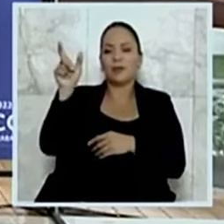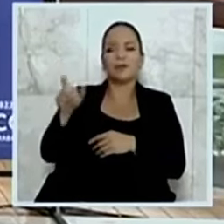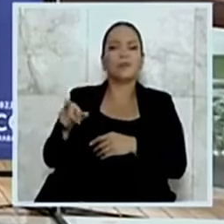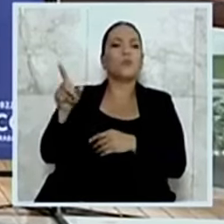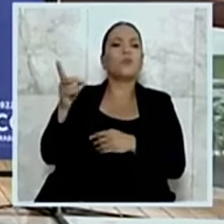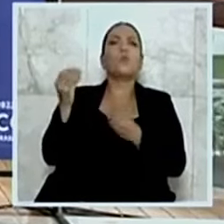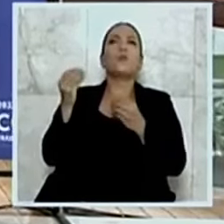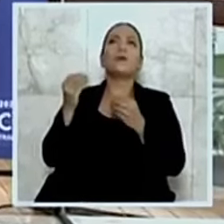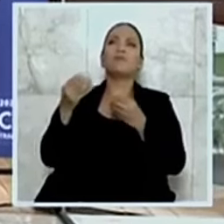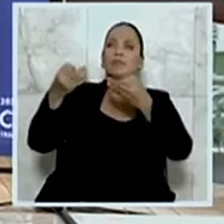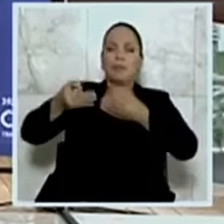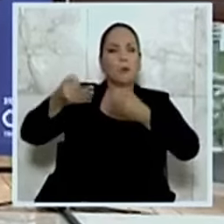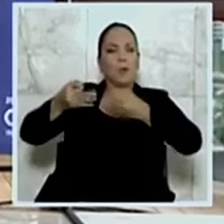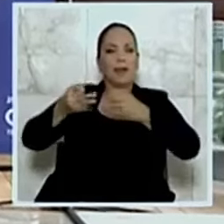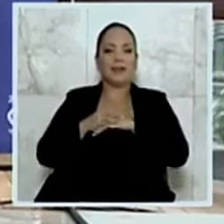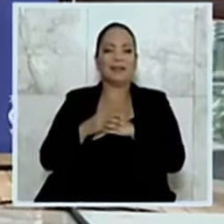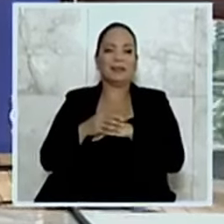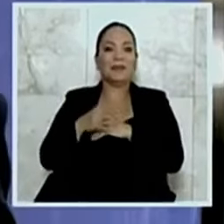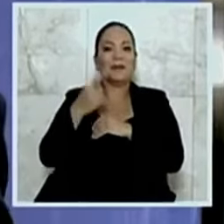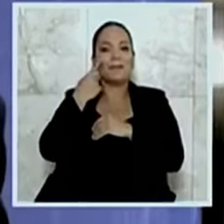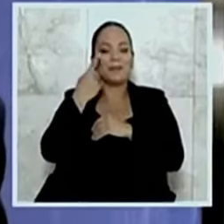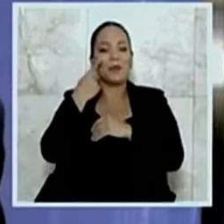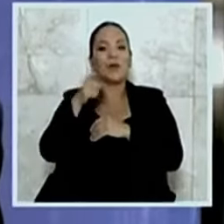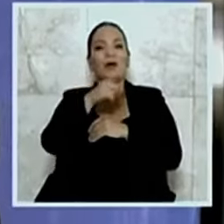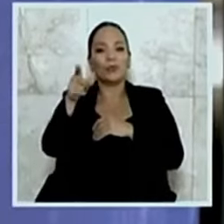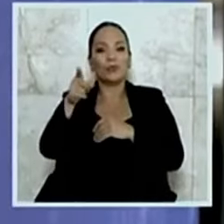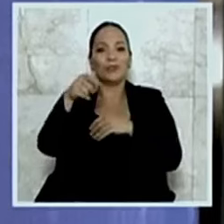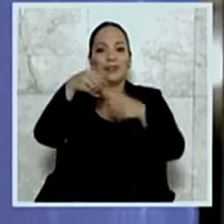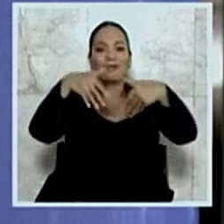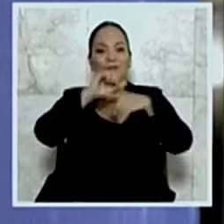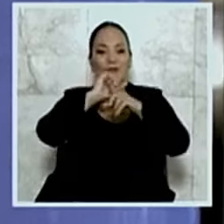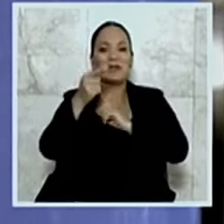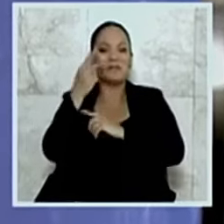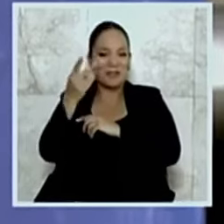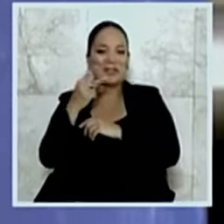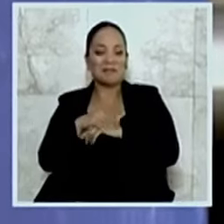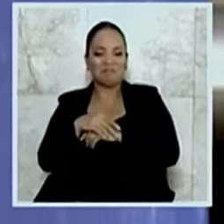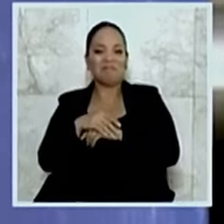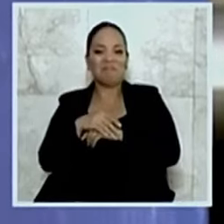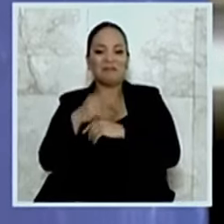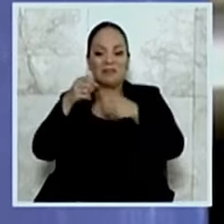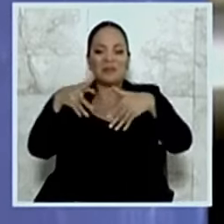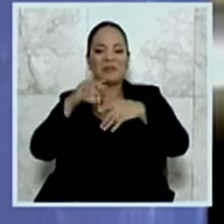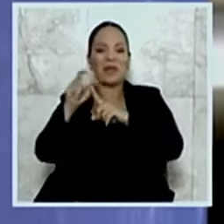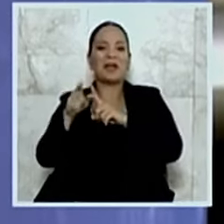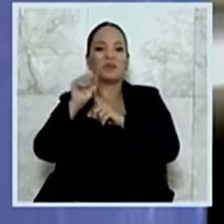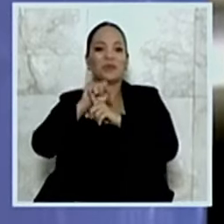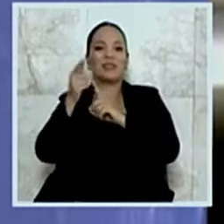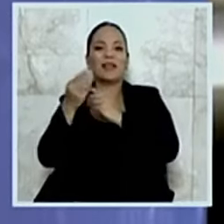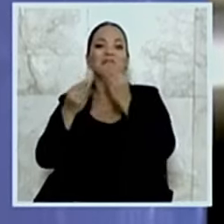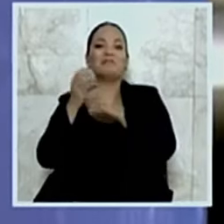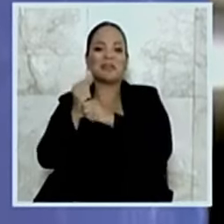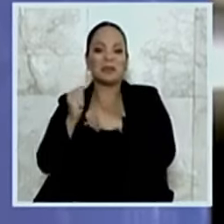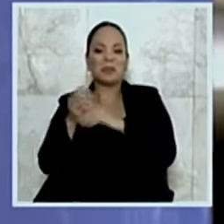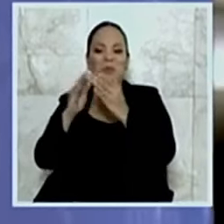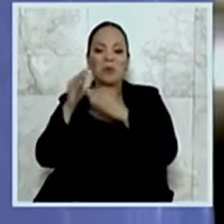poner proyectos de ley en la mesa. Vean, mis ministras colegas, las ministras colegas son muy